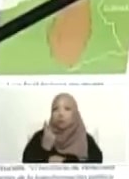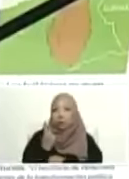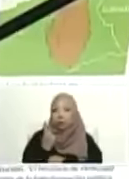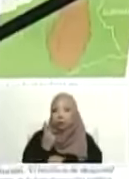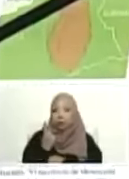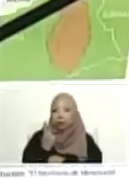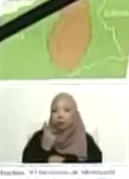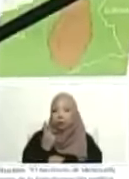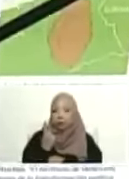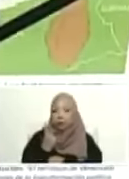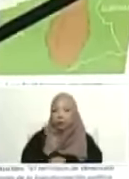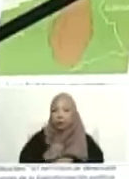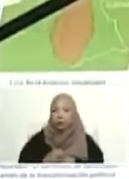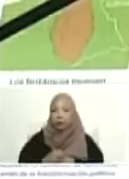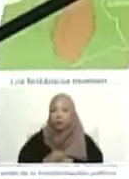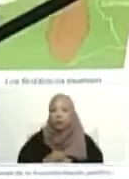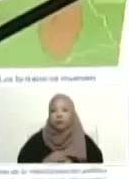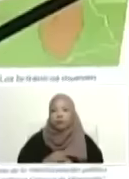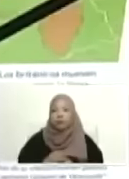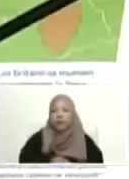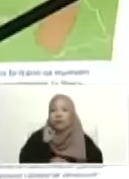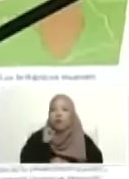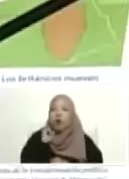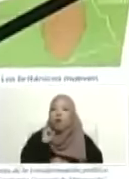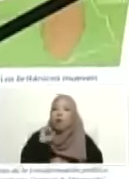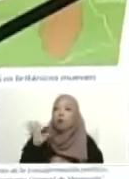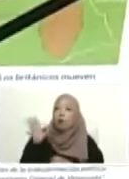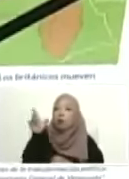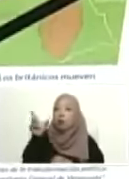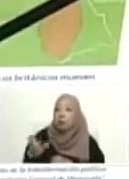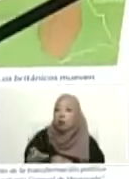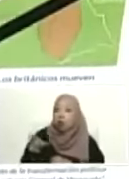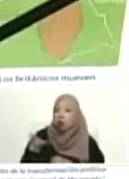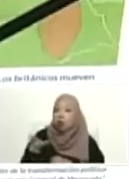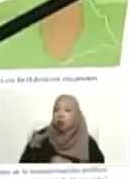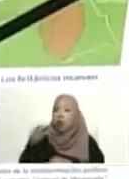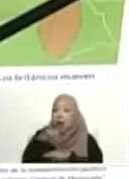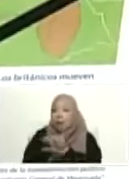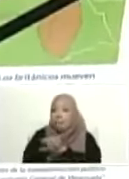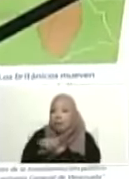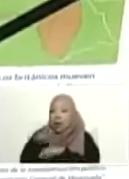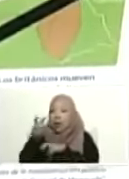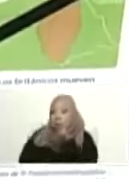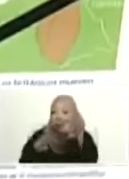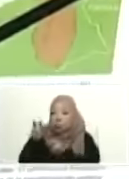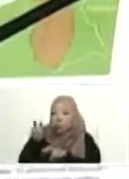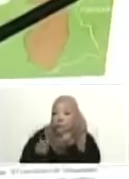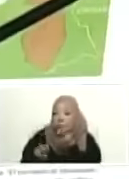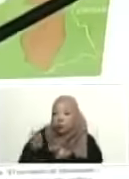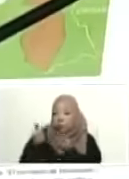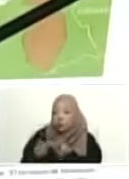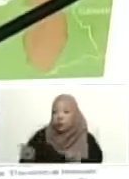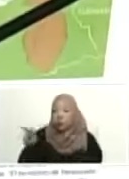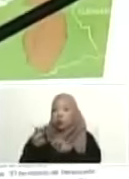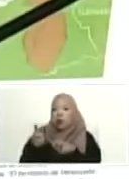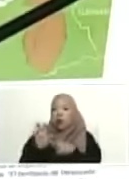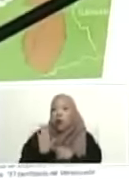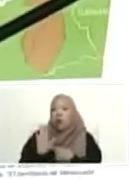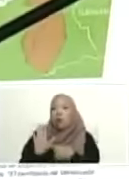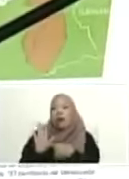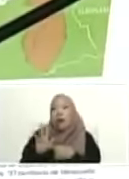que este famoso explorador le publican un mapa